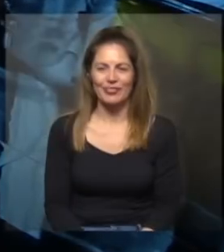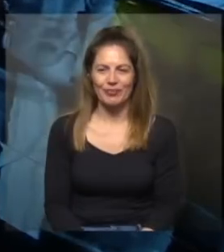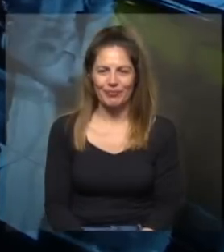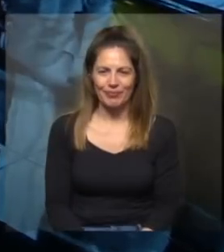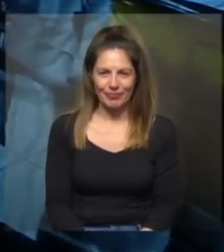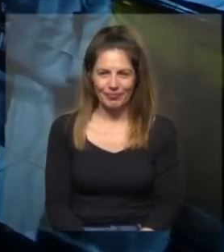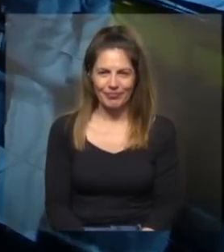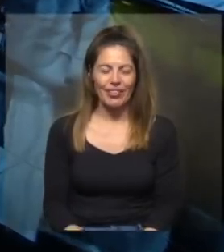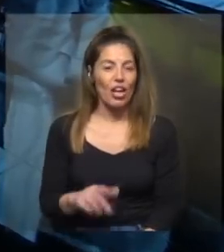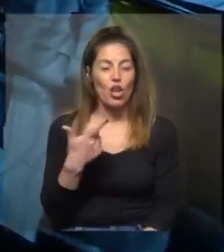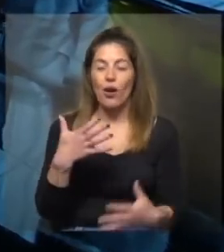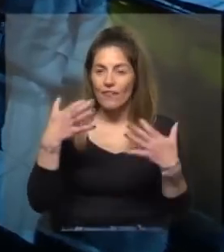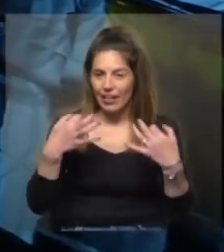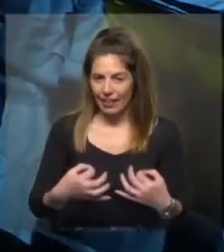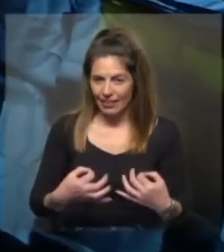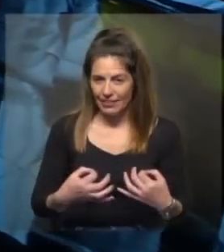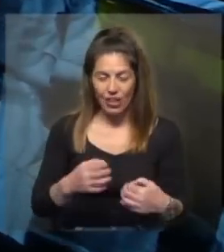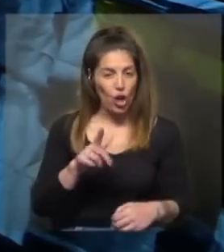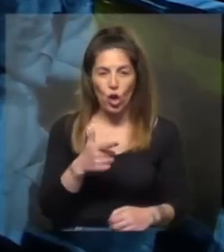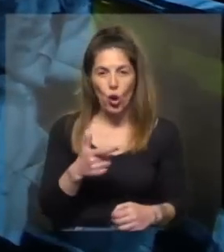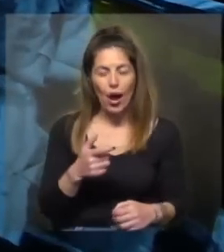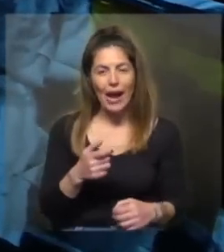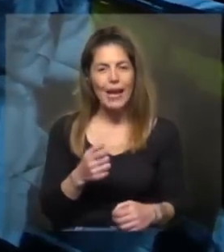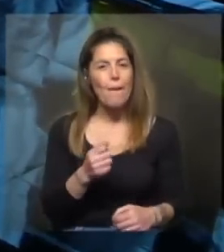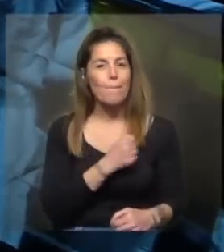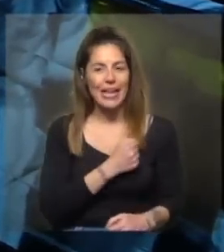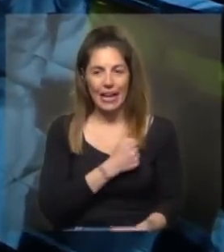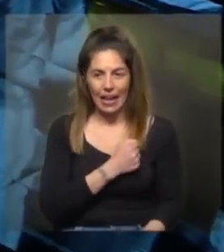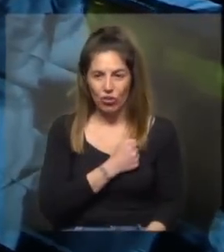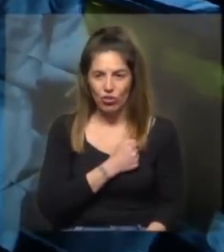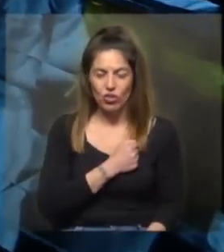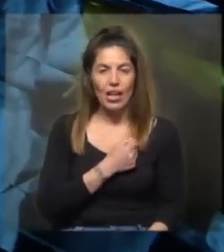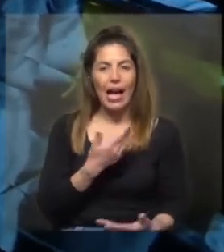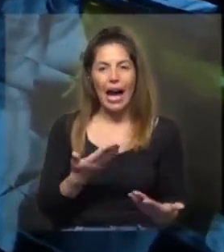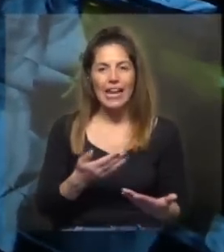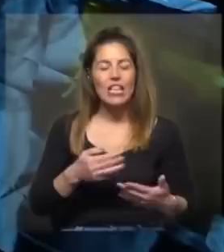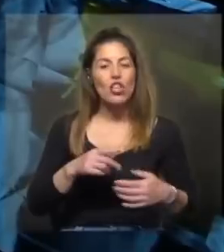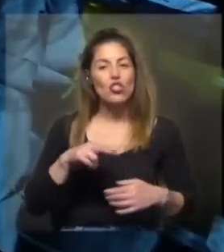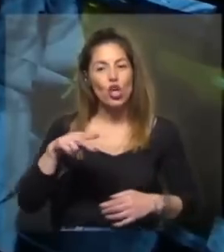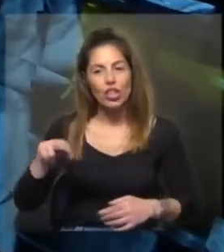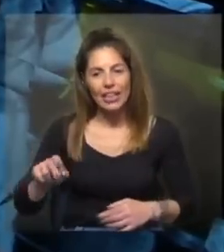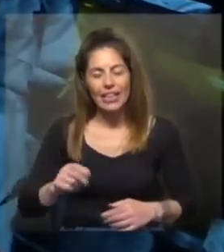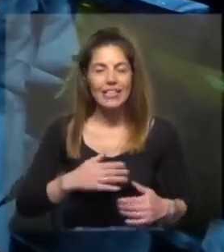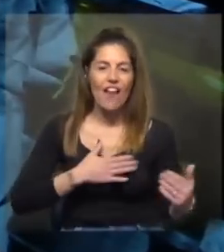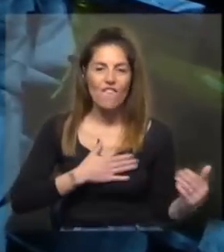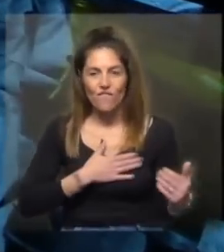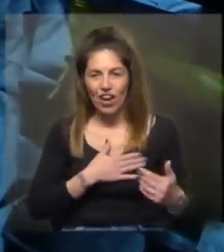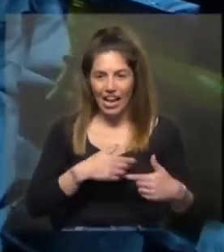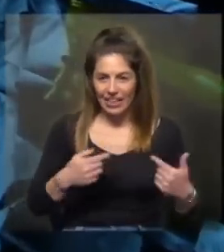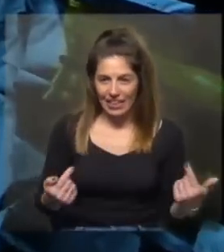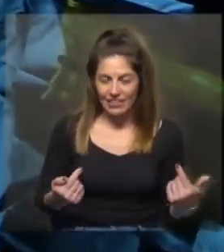no hay verdades no hay pecados hay sostén hay bailes